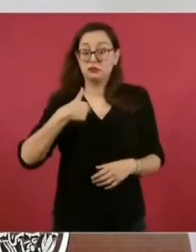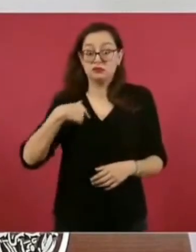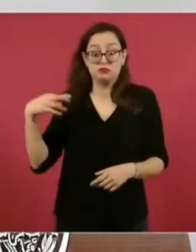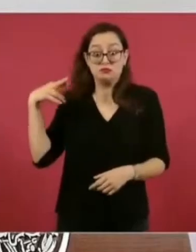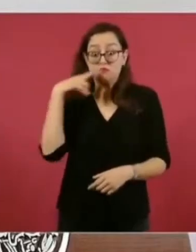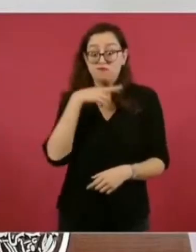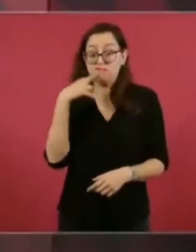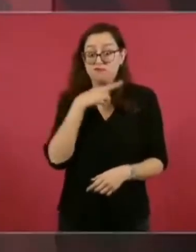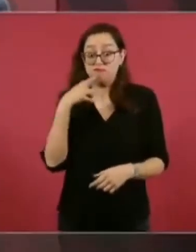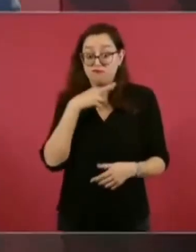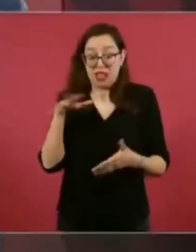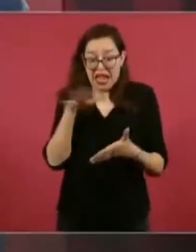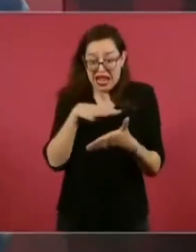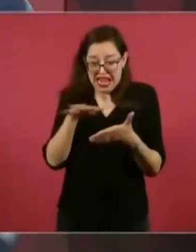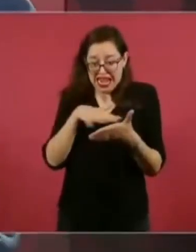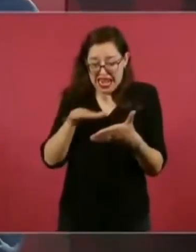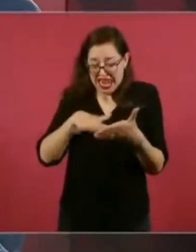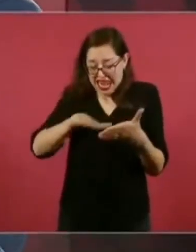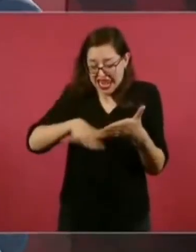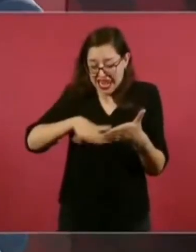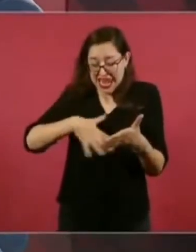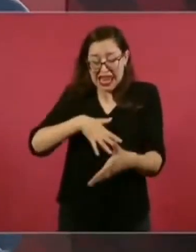Y me iba yo